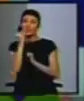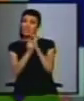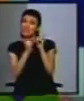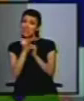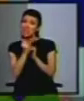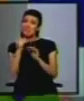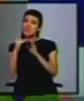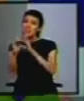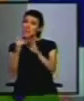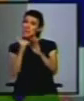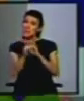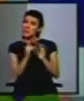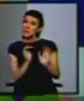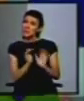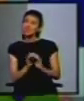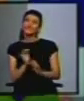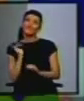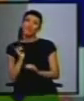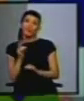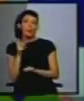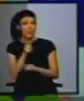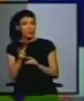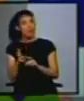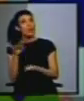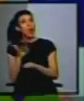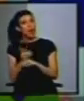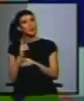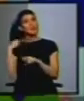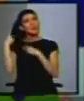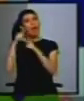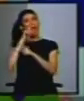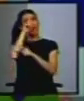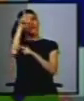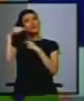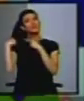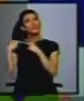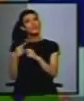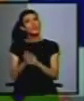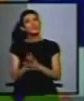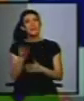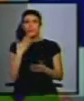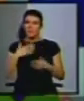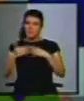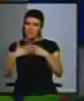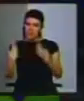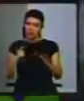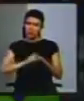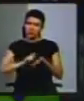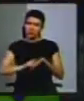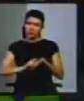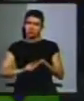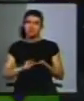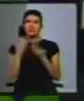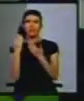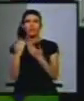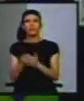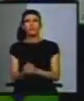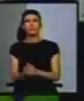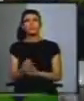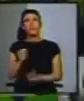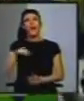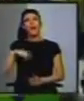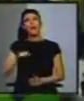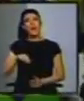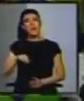Todo caso, hay gente que se aferra a las tradiciones y que prefiere mandarlo de puño y letra el saludo. Ana María es una de